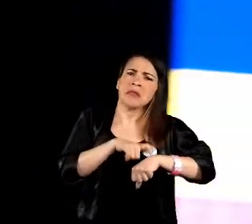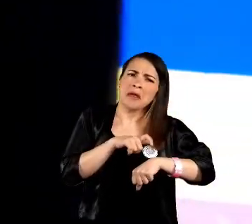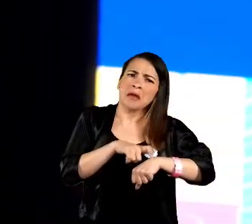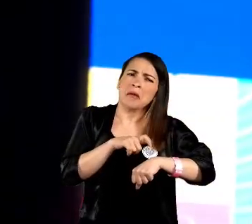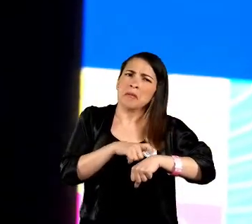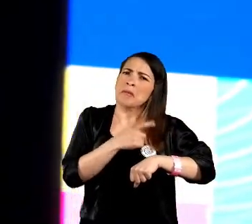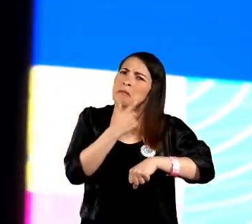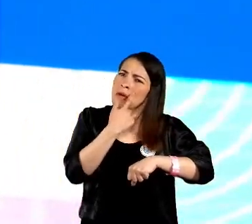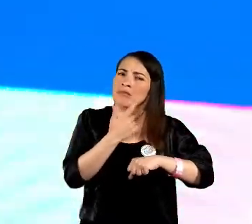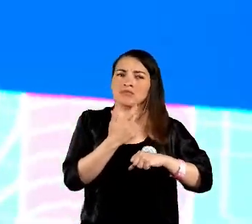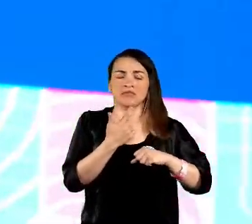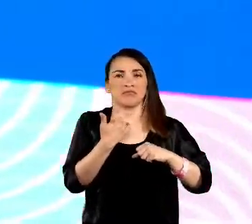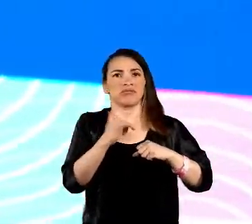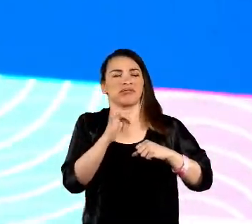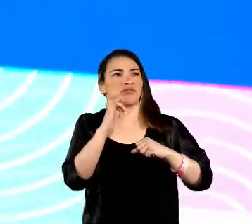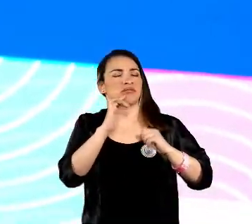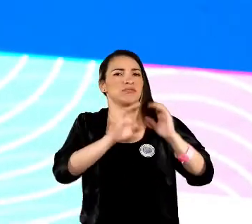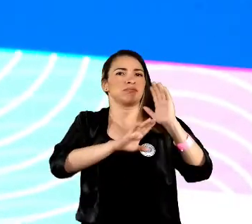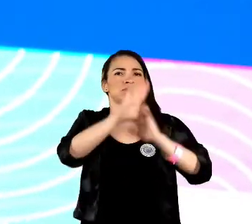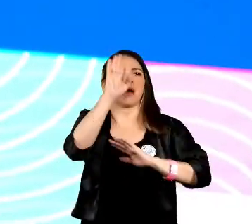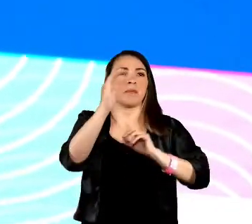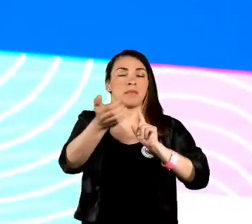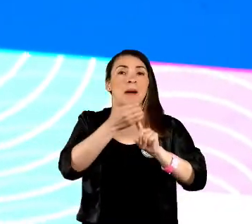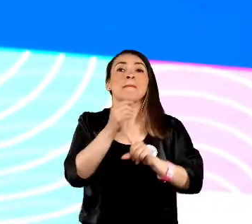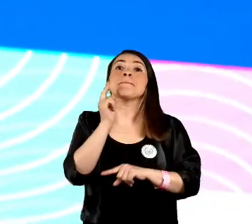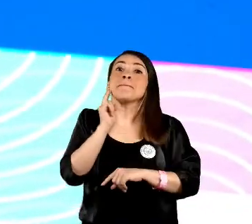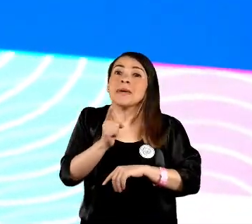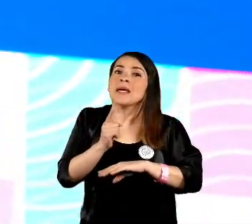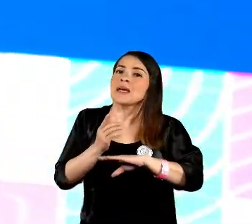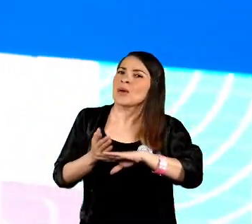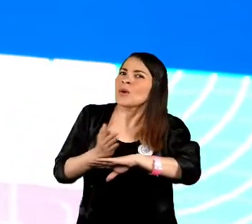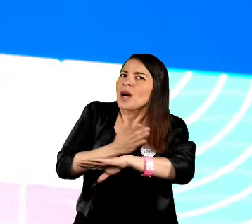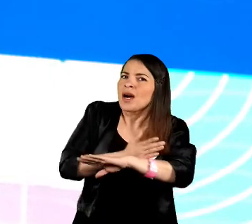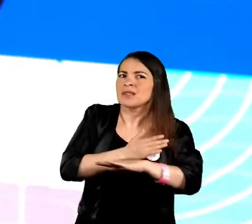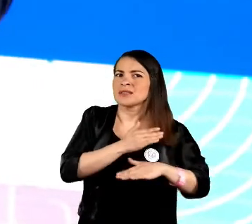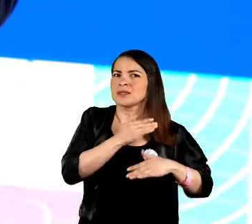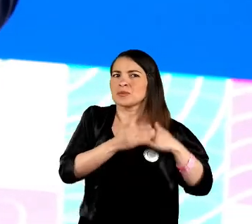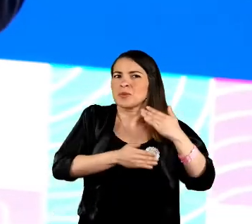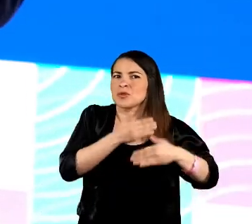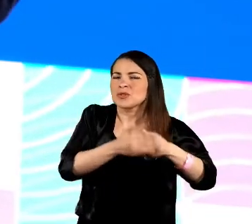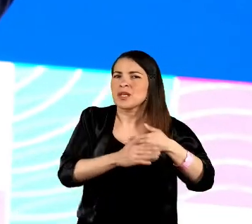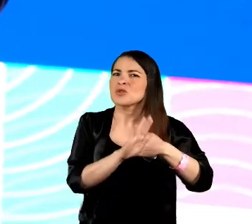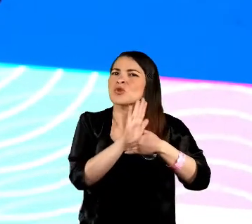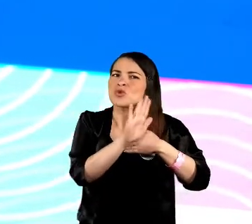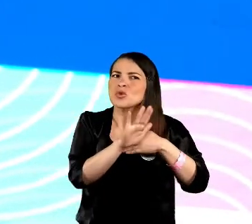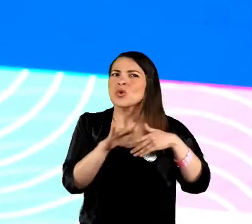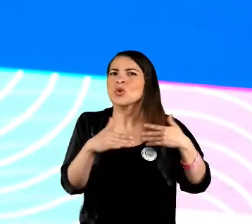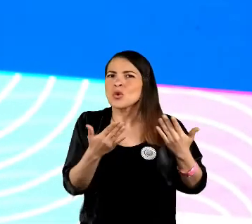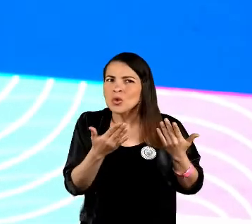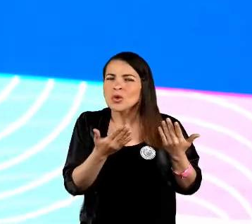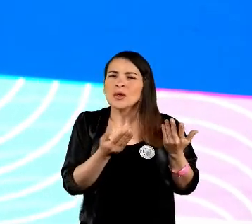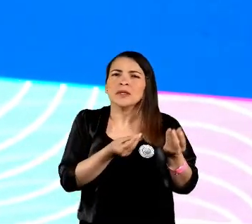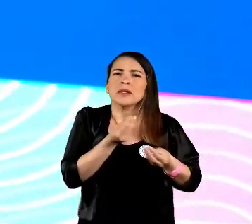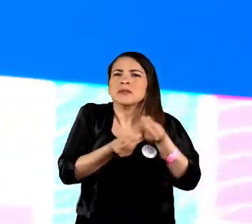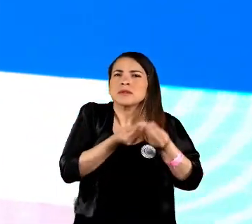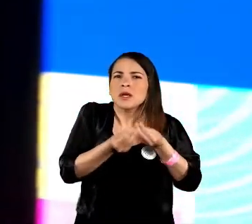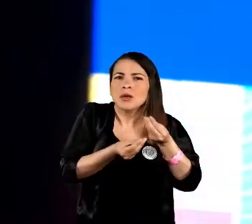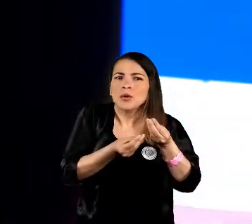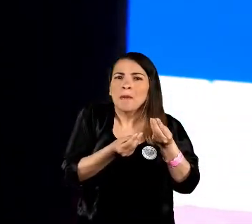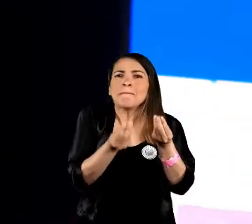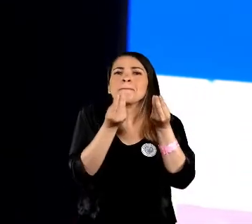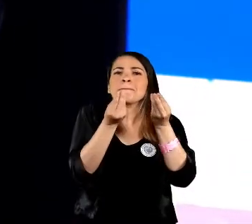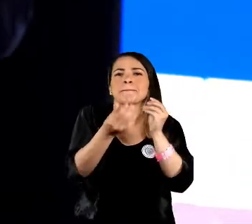te muestran ese éxito pero no te muestran todo el proceso previo para llegar al éxito